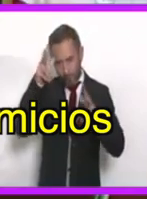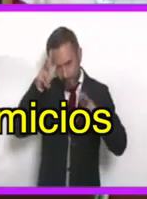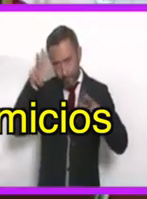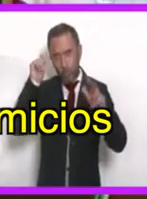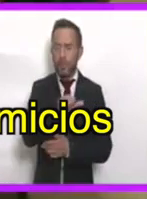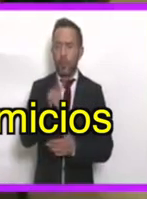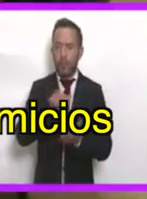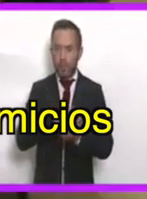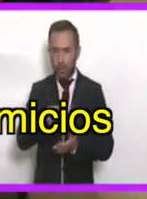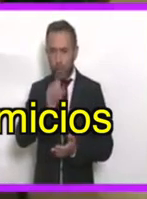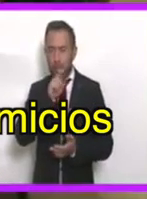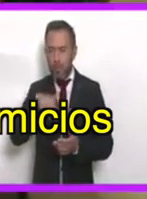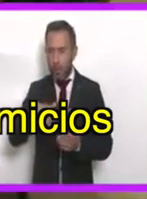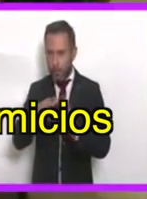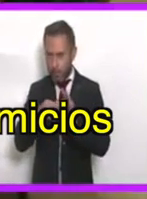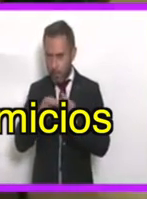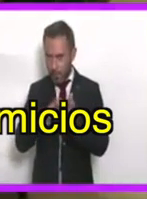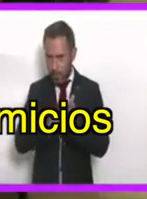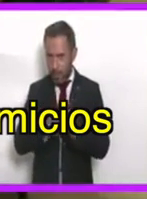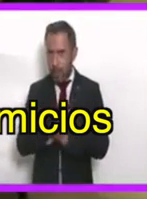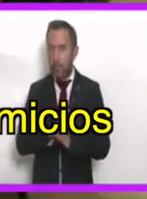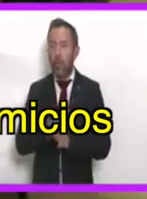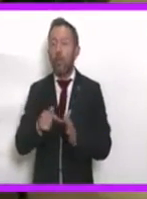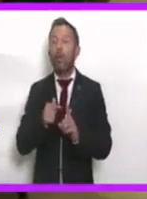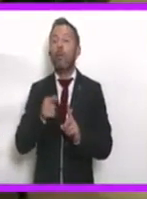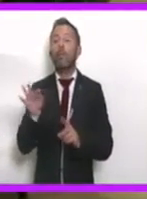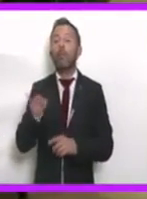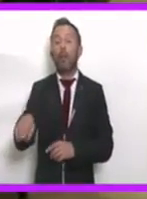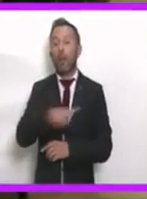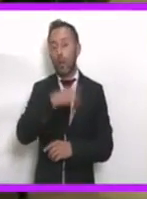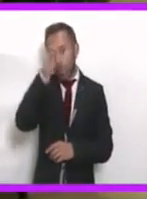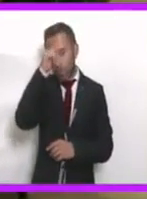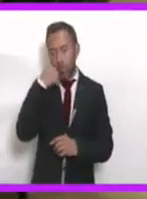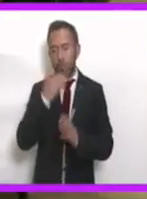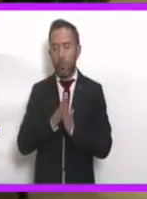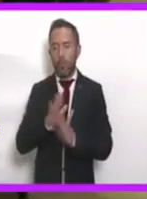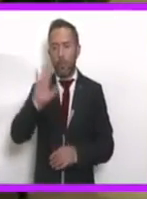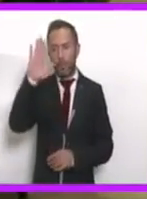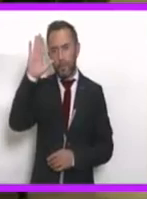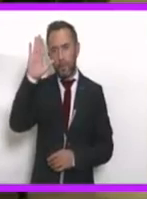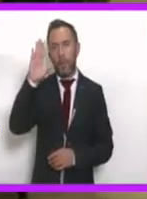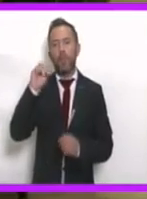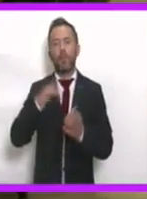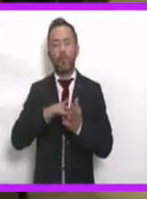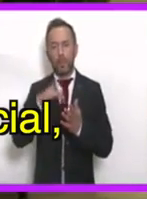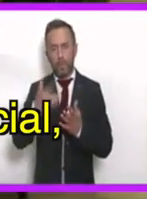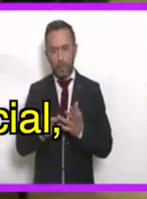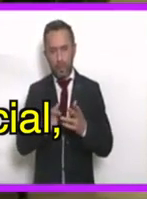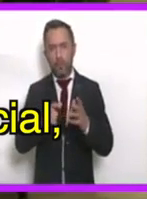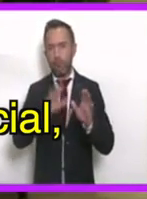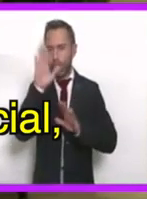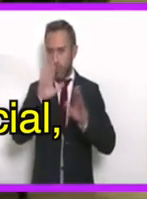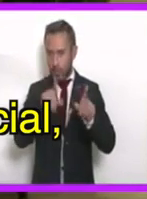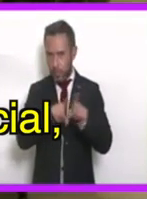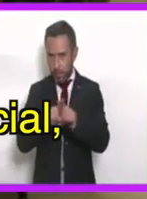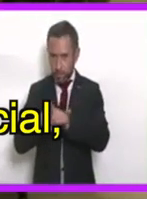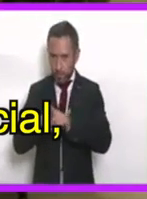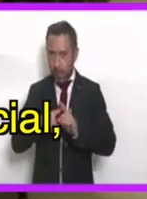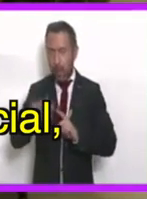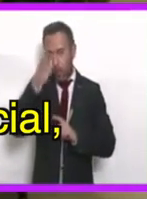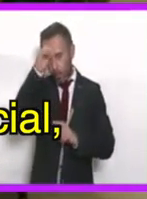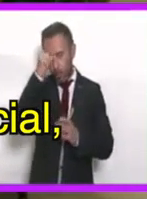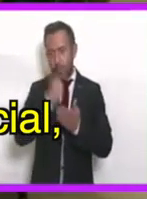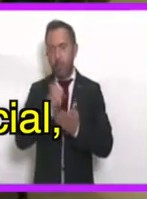preliminares de los comicios de julio próximo así como el intervalo de actualización de datos en diversos acuerdos